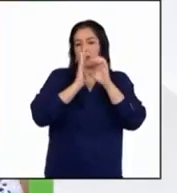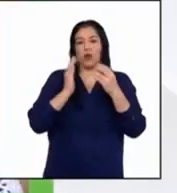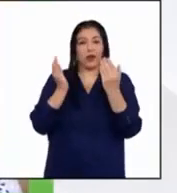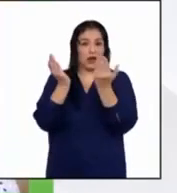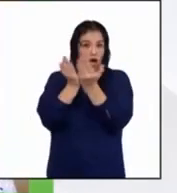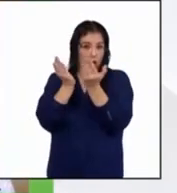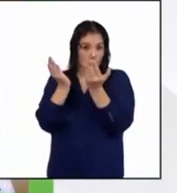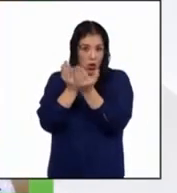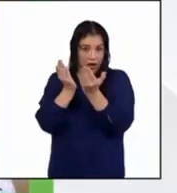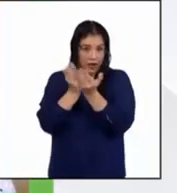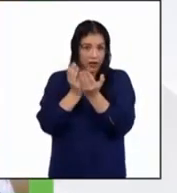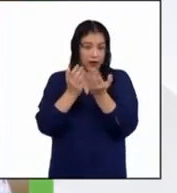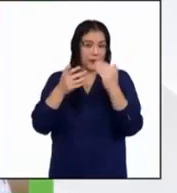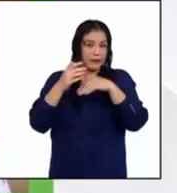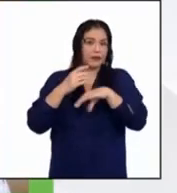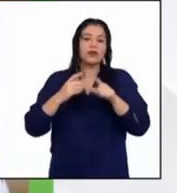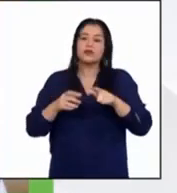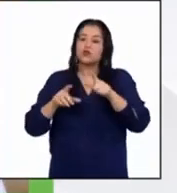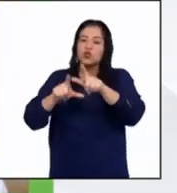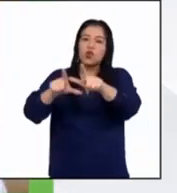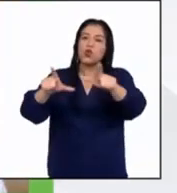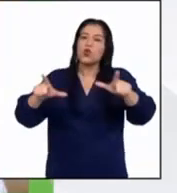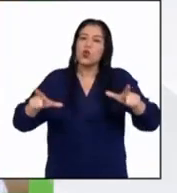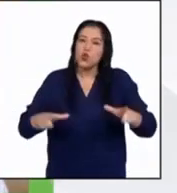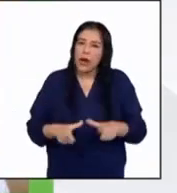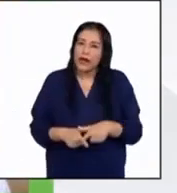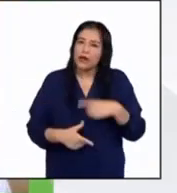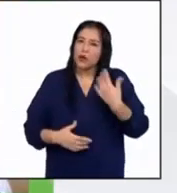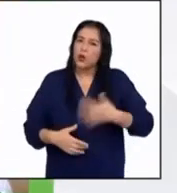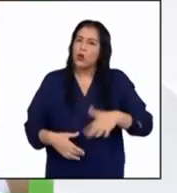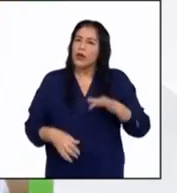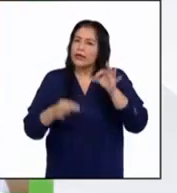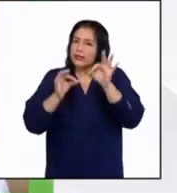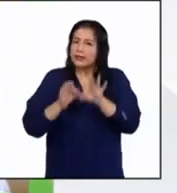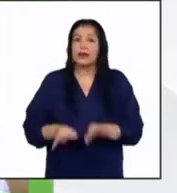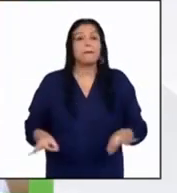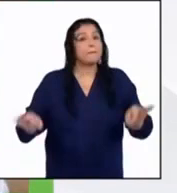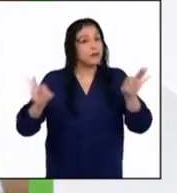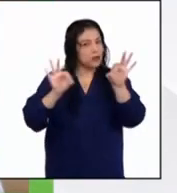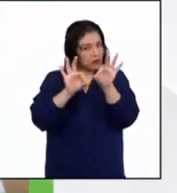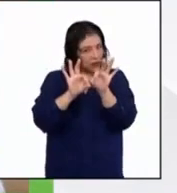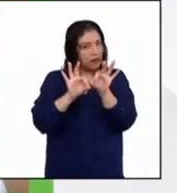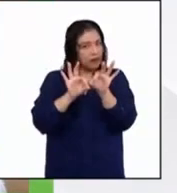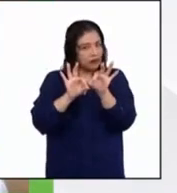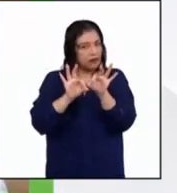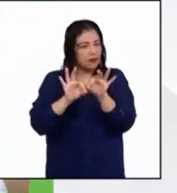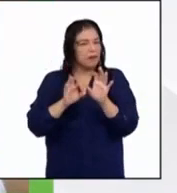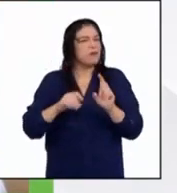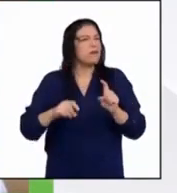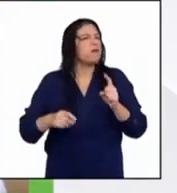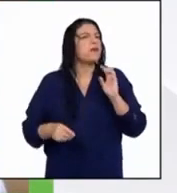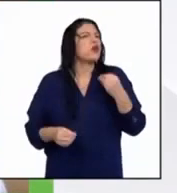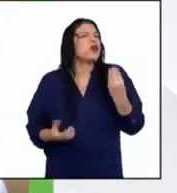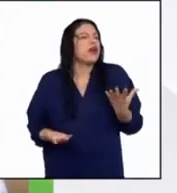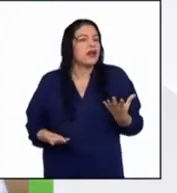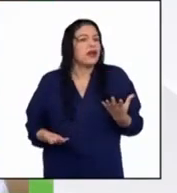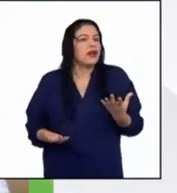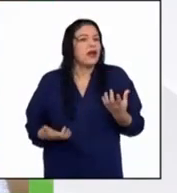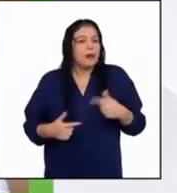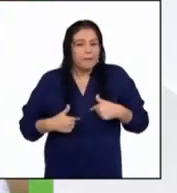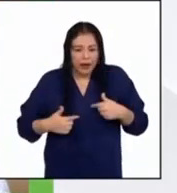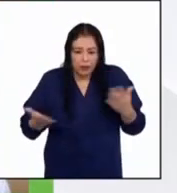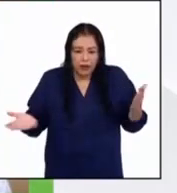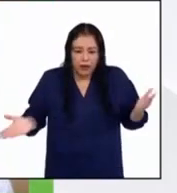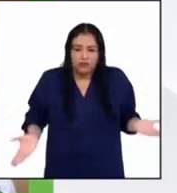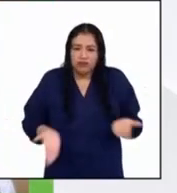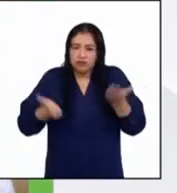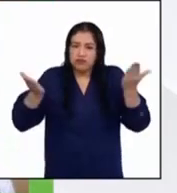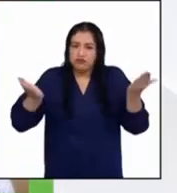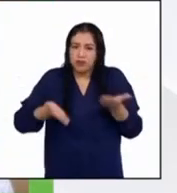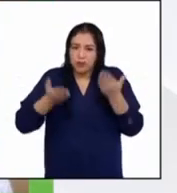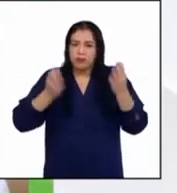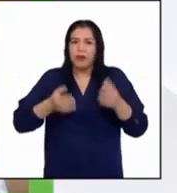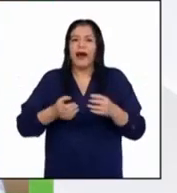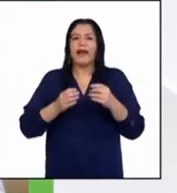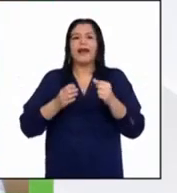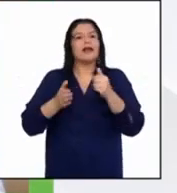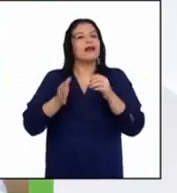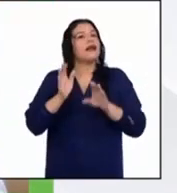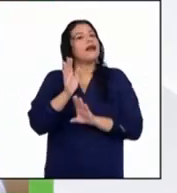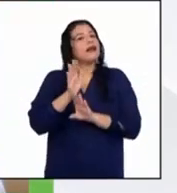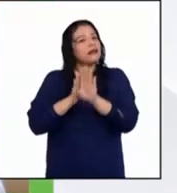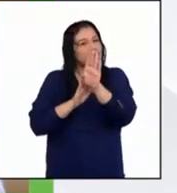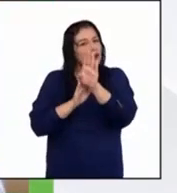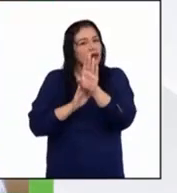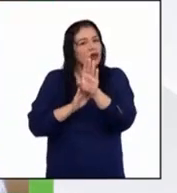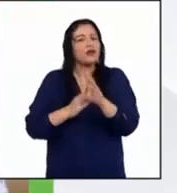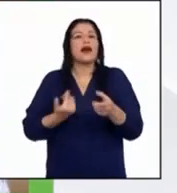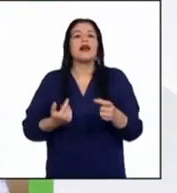viene a ser un lugar muy importante para generar y para potencializar el